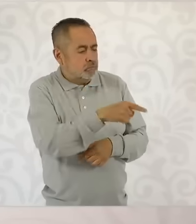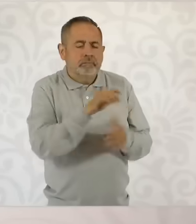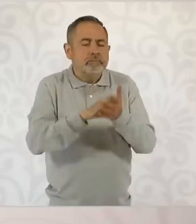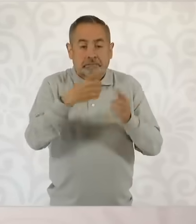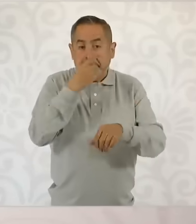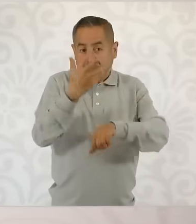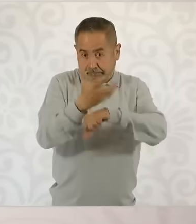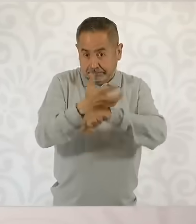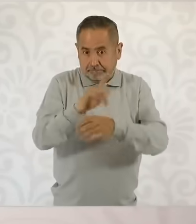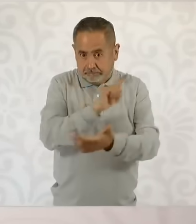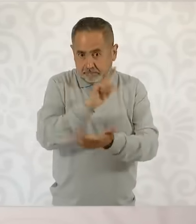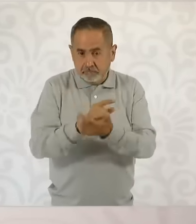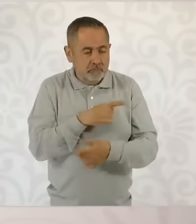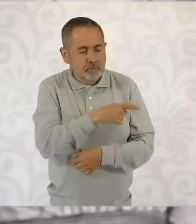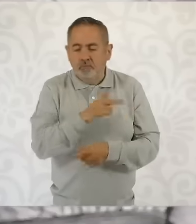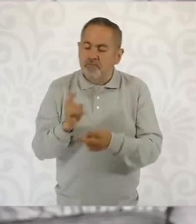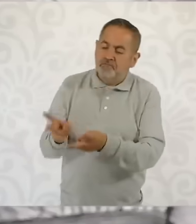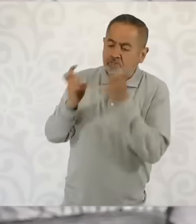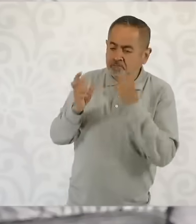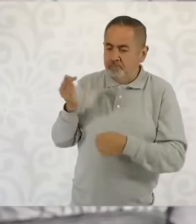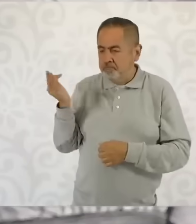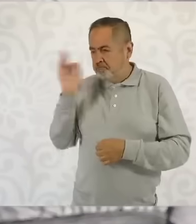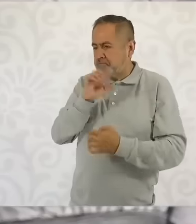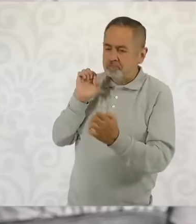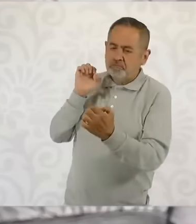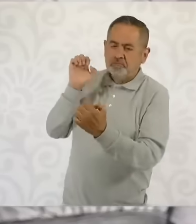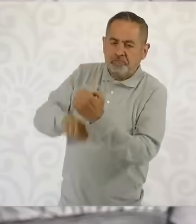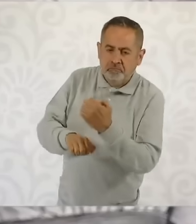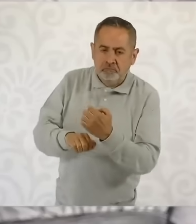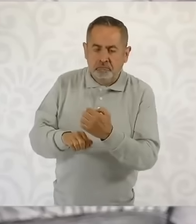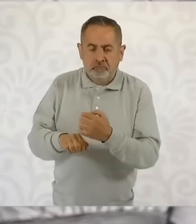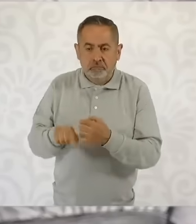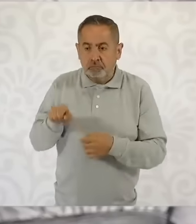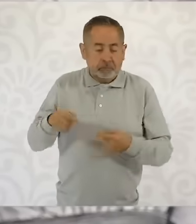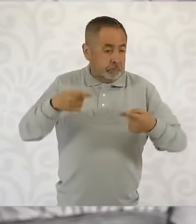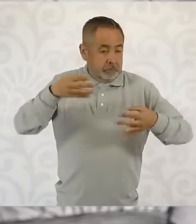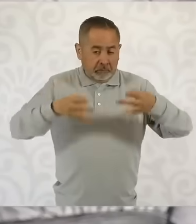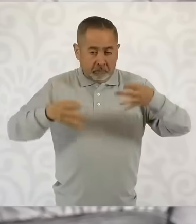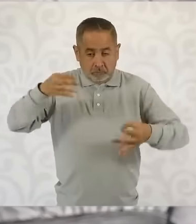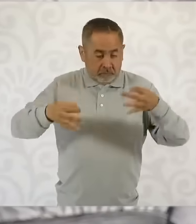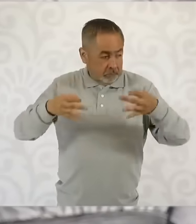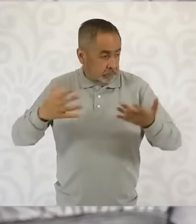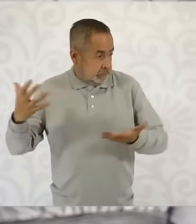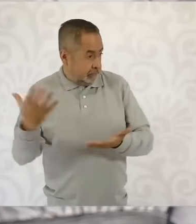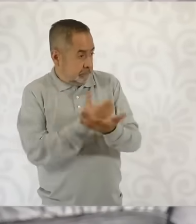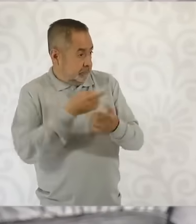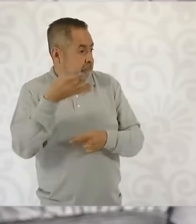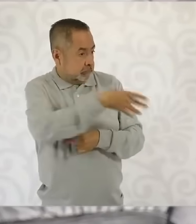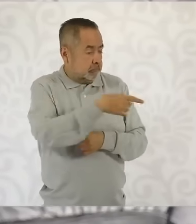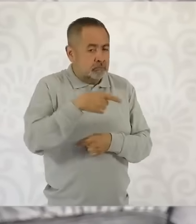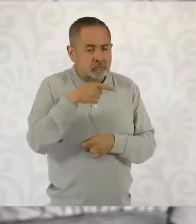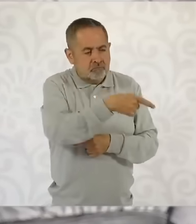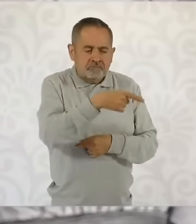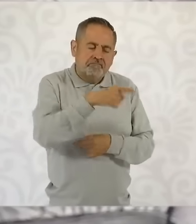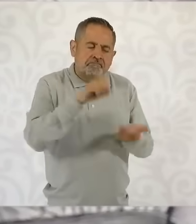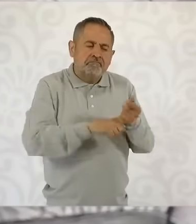robas, lo defraudas al vecino y él te gana un juicio por la vía de que tú te